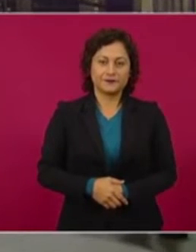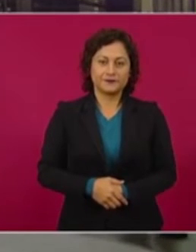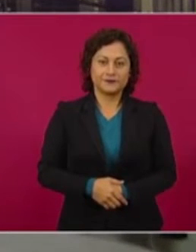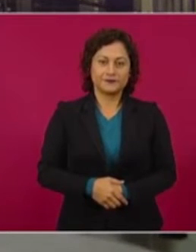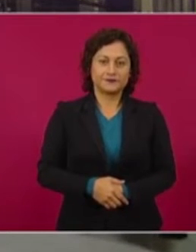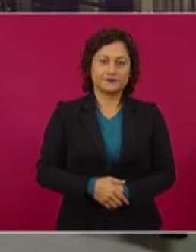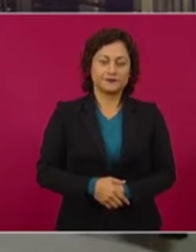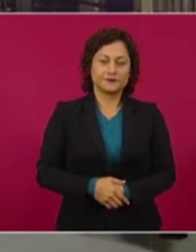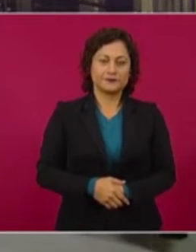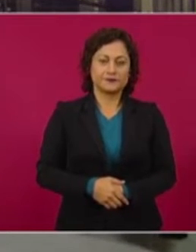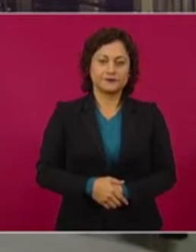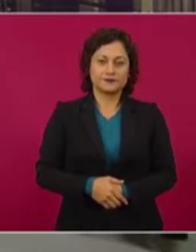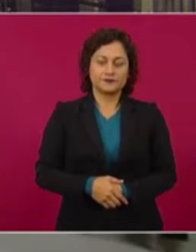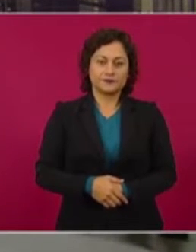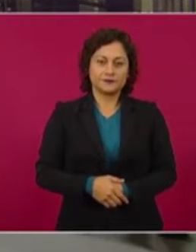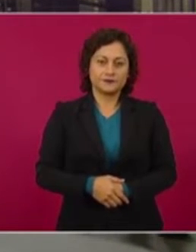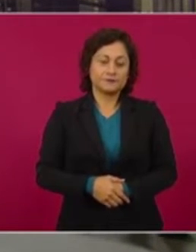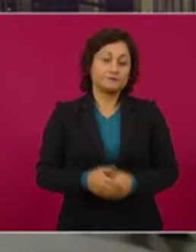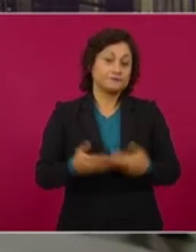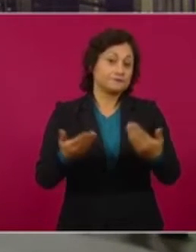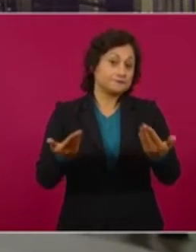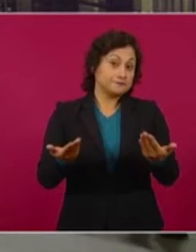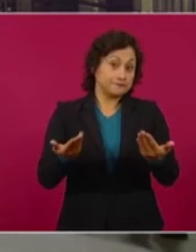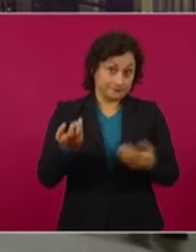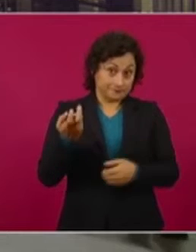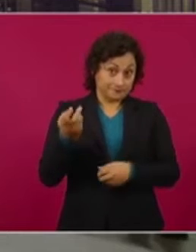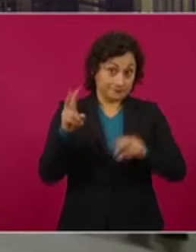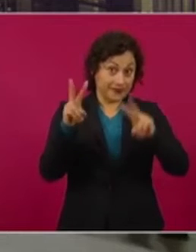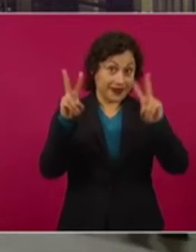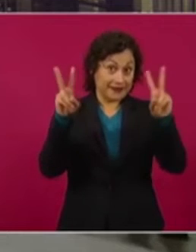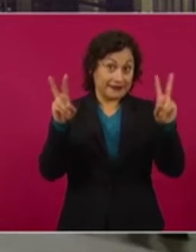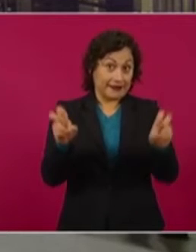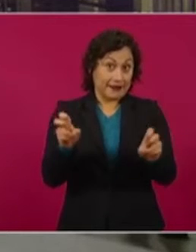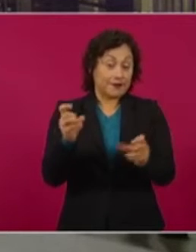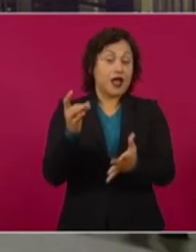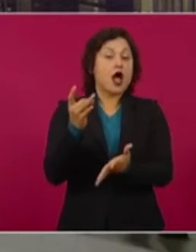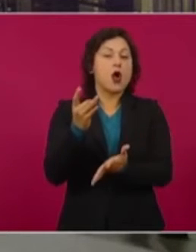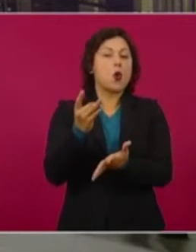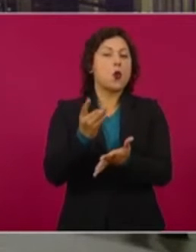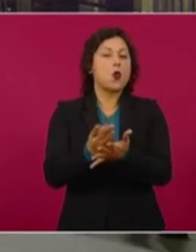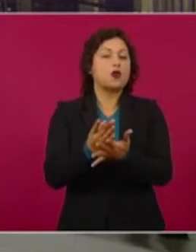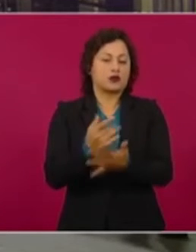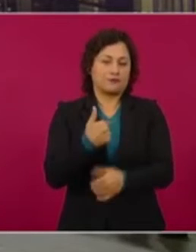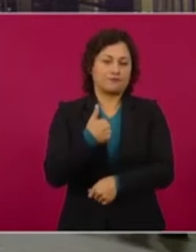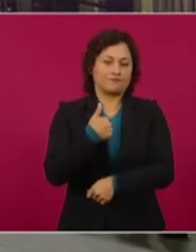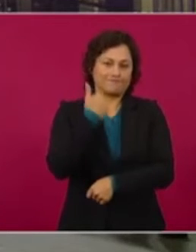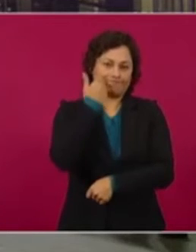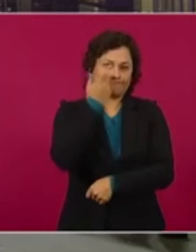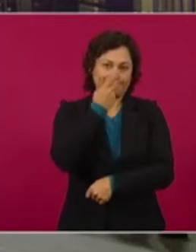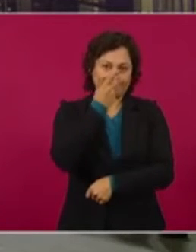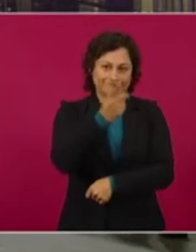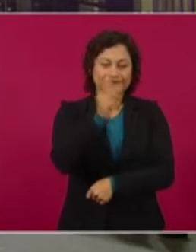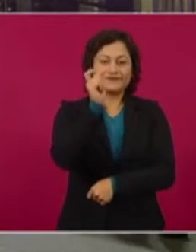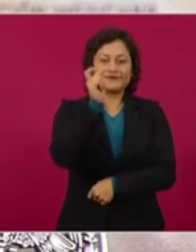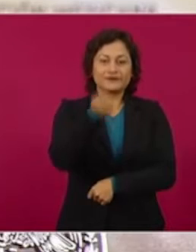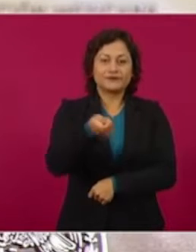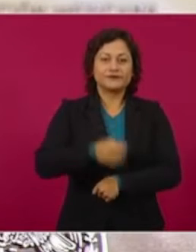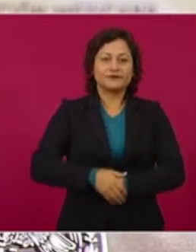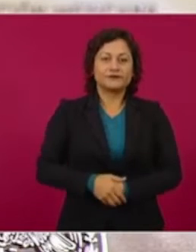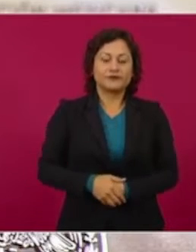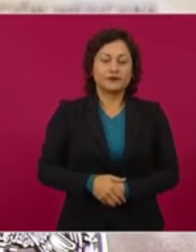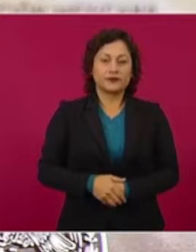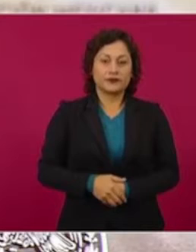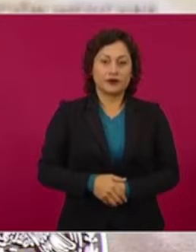Bueno, aquí solo subrayar que la cooperación de